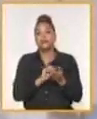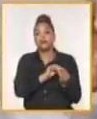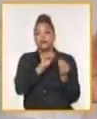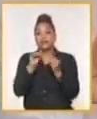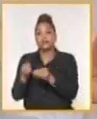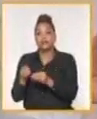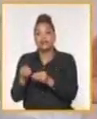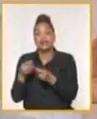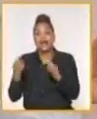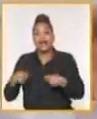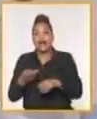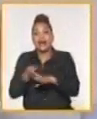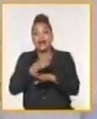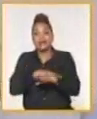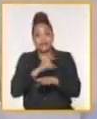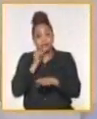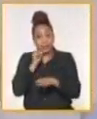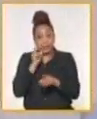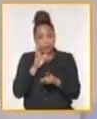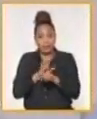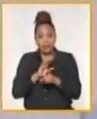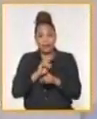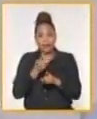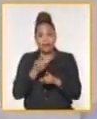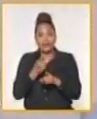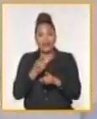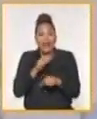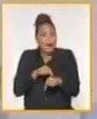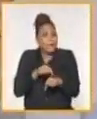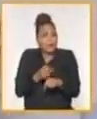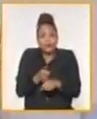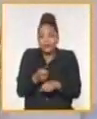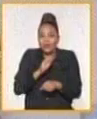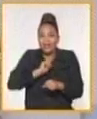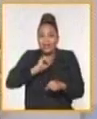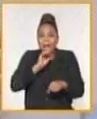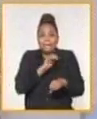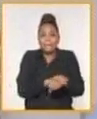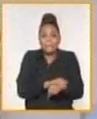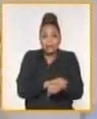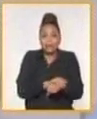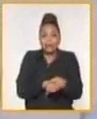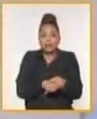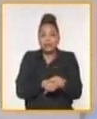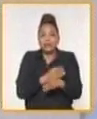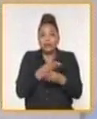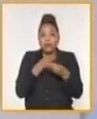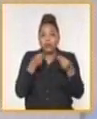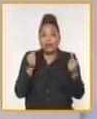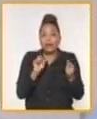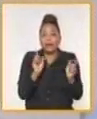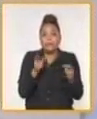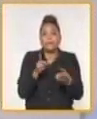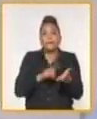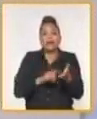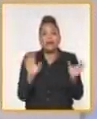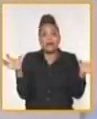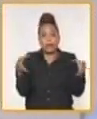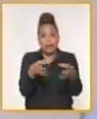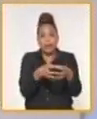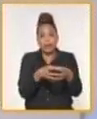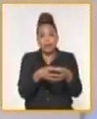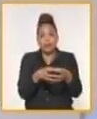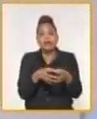de lanzarse a esta aventura. Estuvo a punto de ser disuelto el Parlamento y la coalición incluso